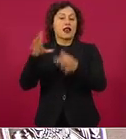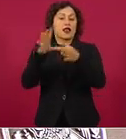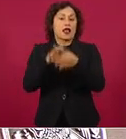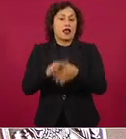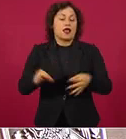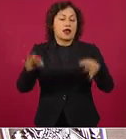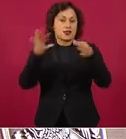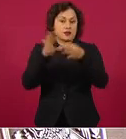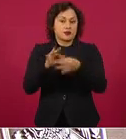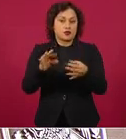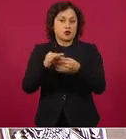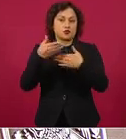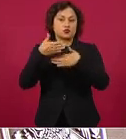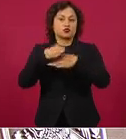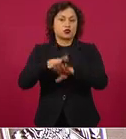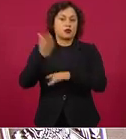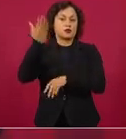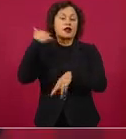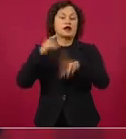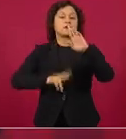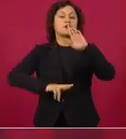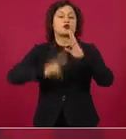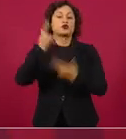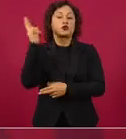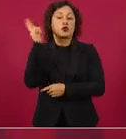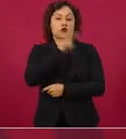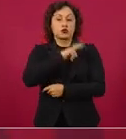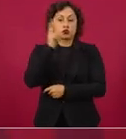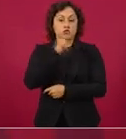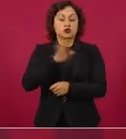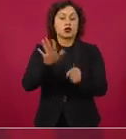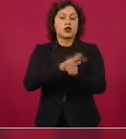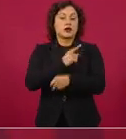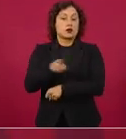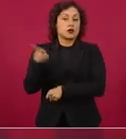Es magistral, porque era un buen escritor.